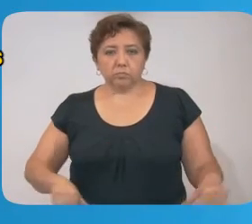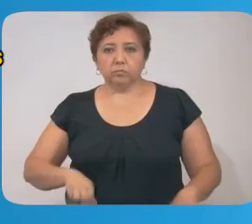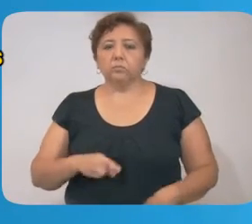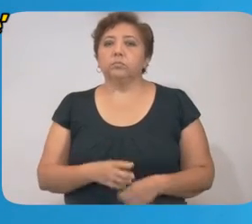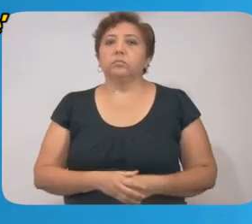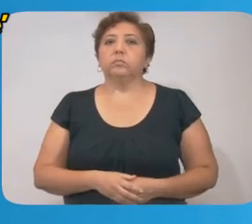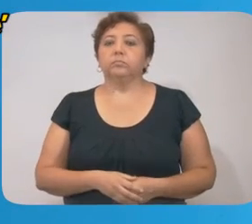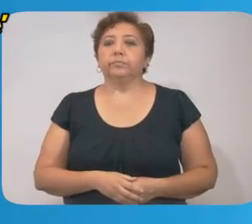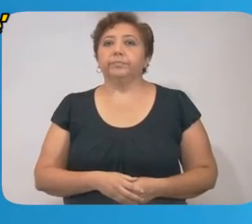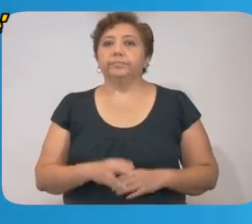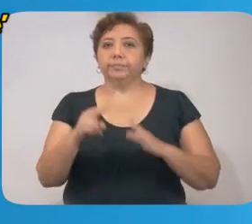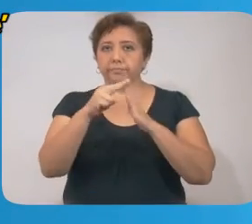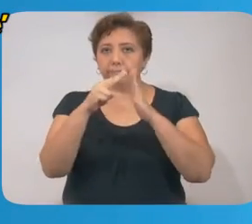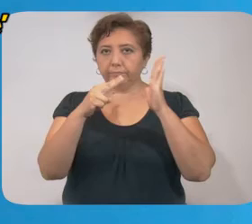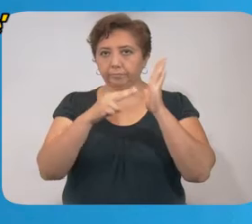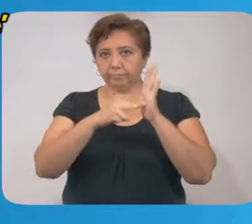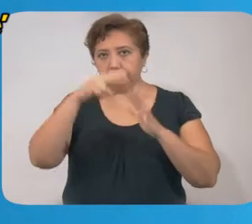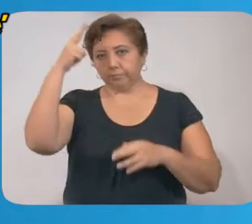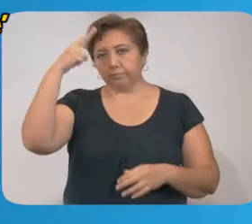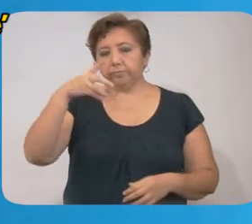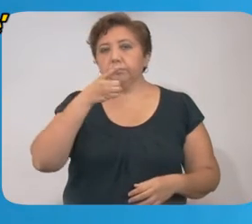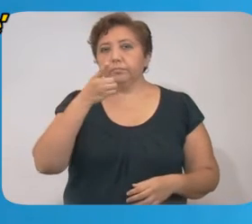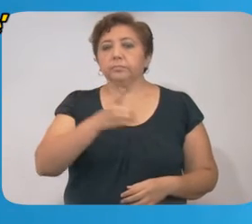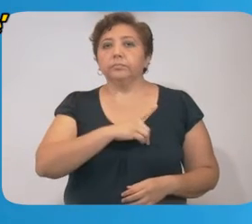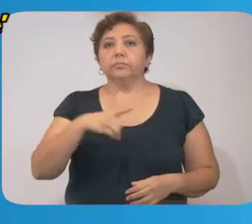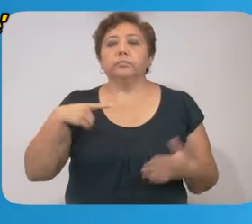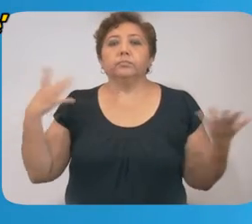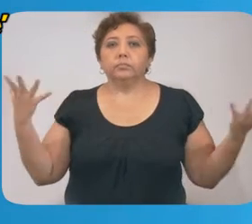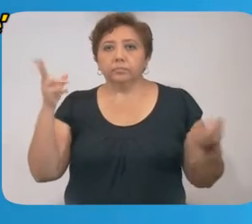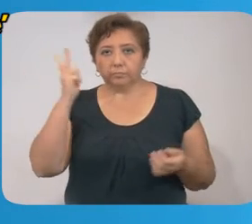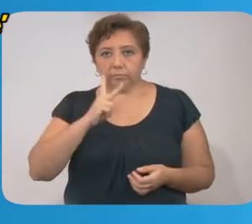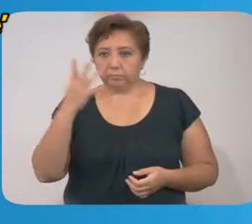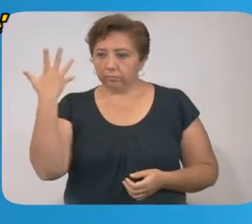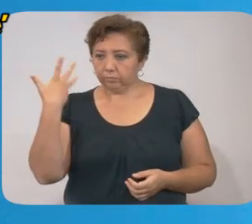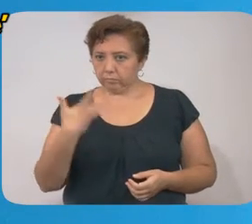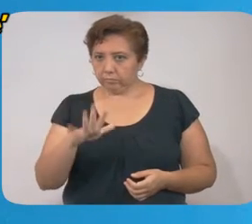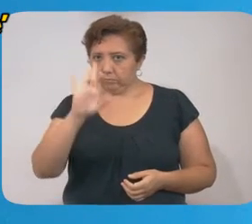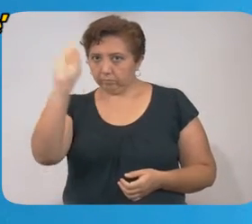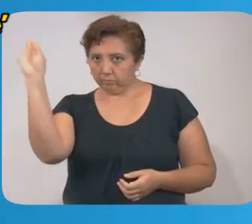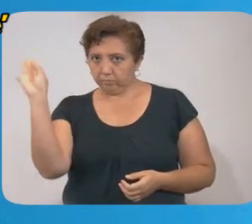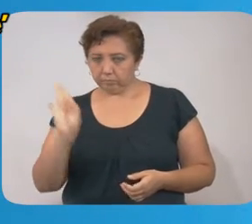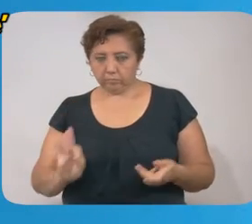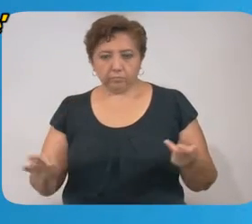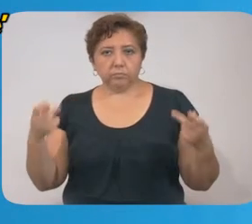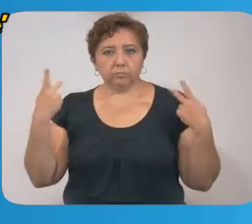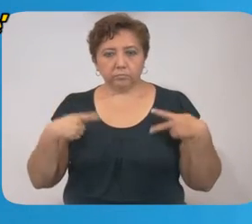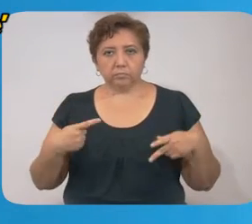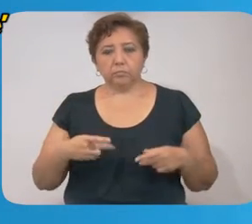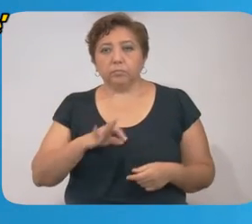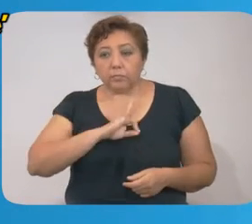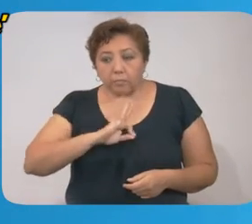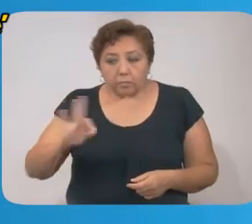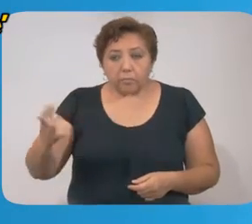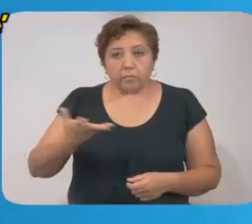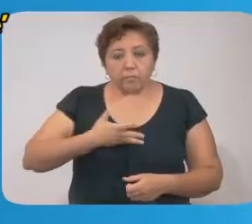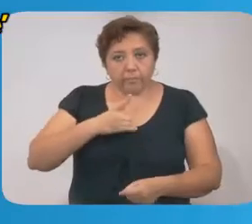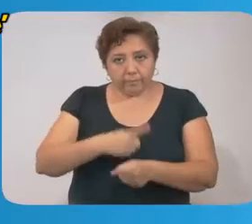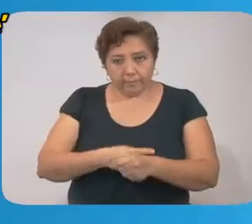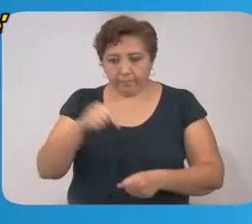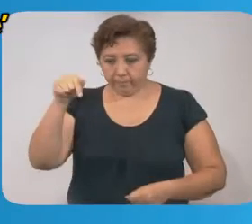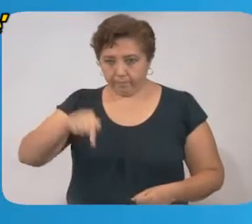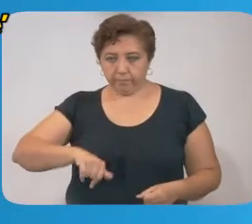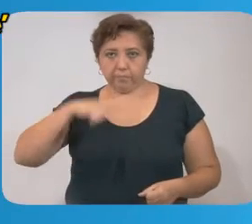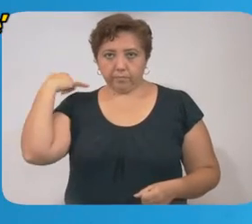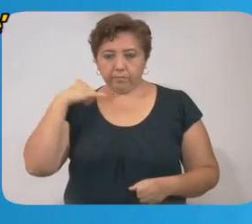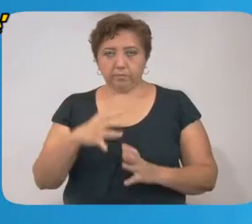actividades. La norma de la Federación marca que se deben realizar pruebas al 10% de los pacientes sintomáticos sospechosos, y en